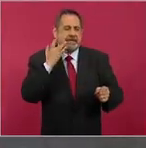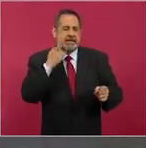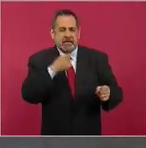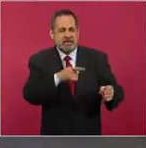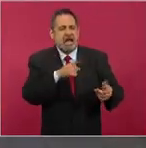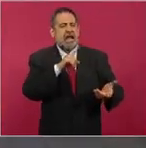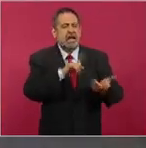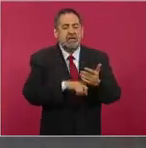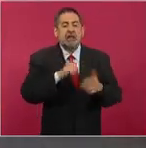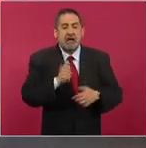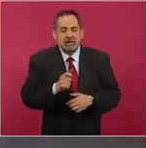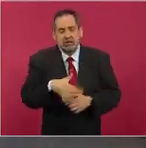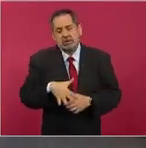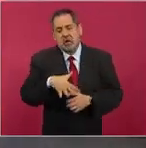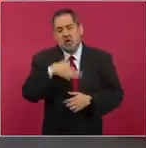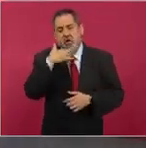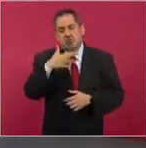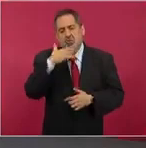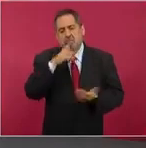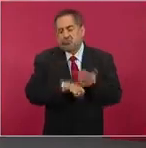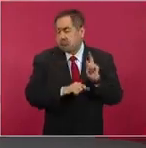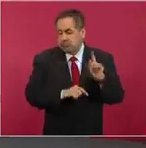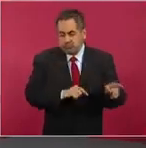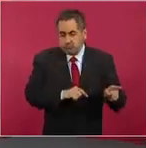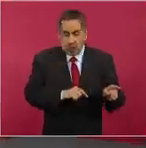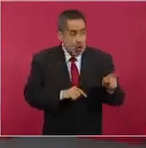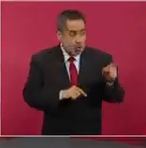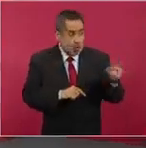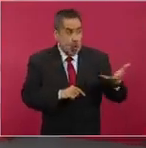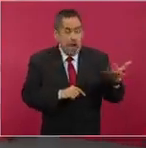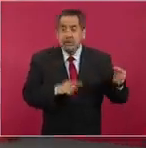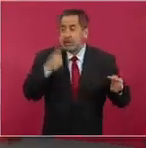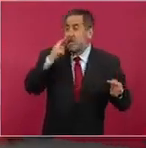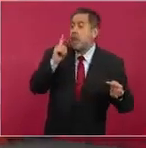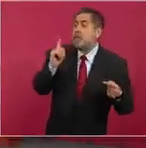es corrupto, el que haga eso.